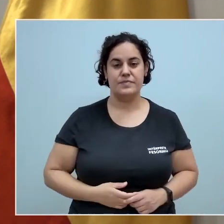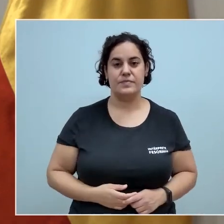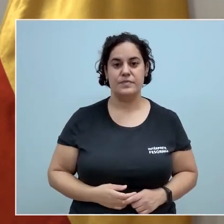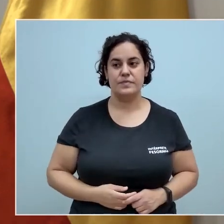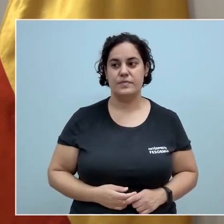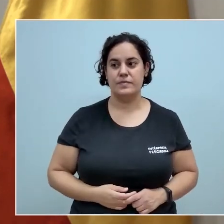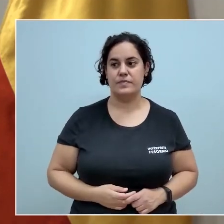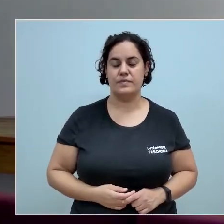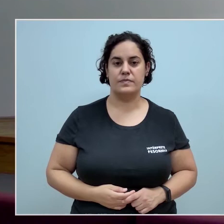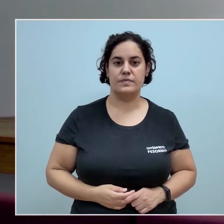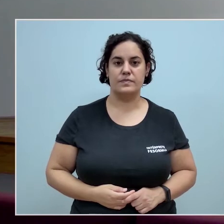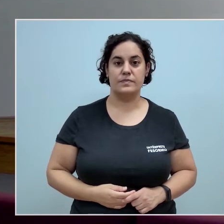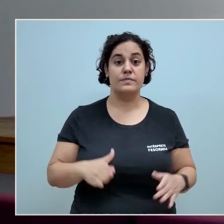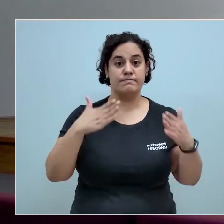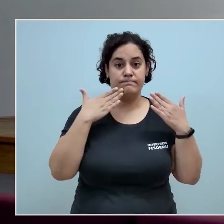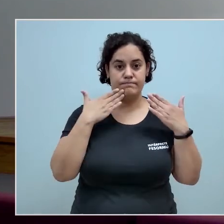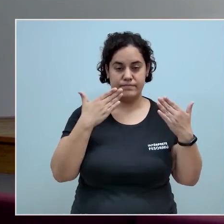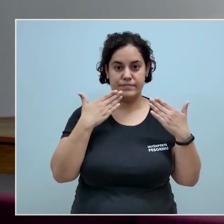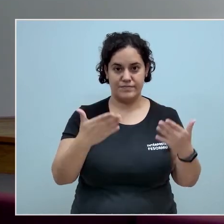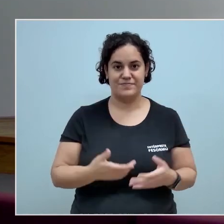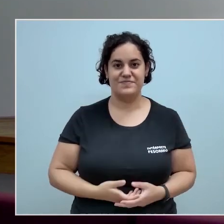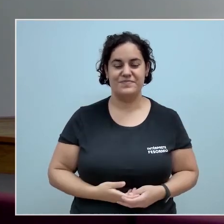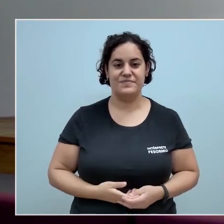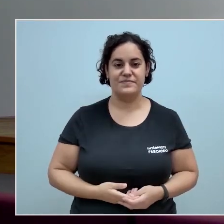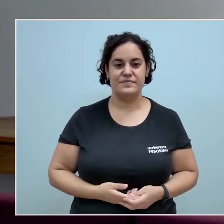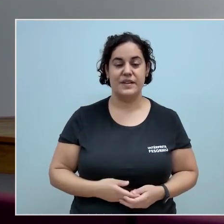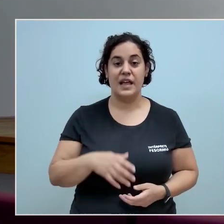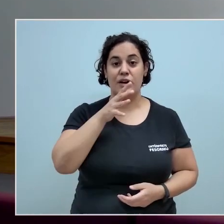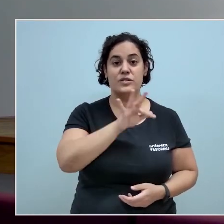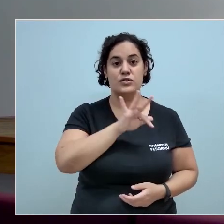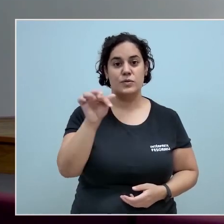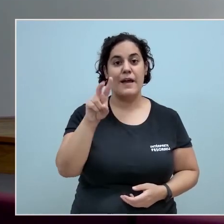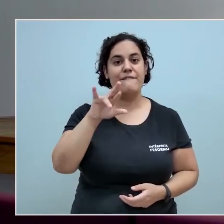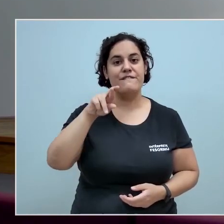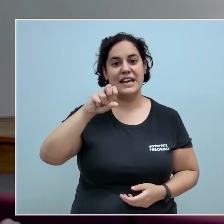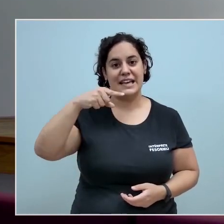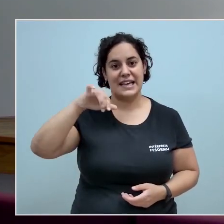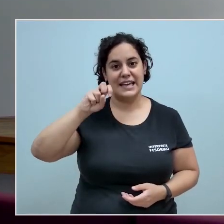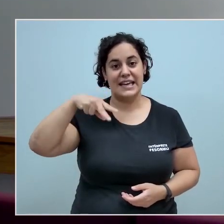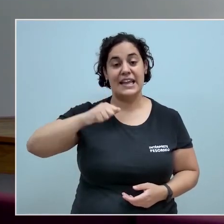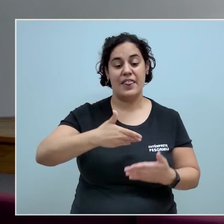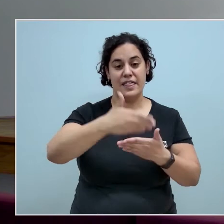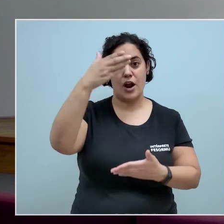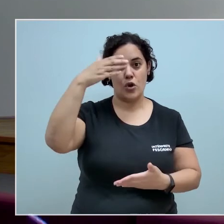¿no? Gracias, María José. Ahora es el turno de Virginia Abadillo, del diario El País.